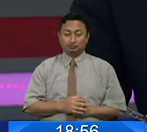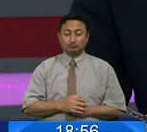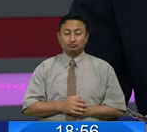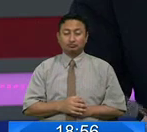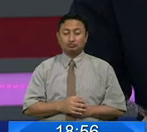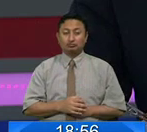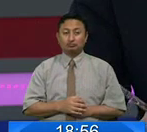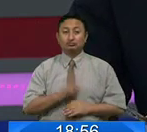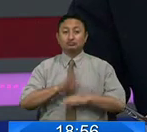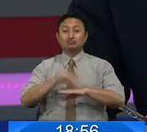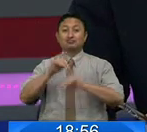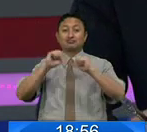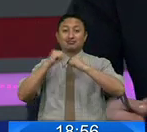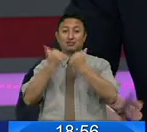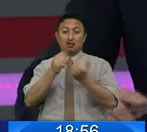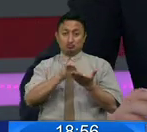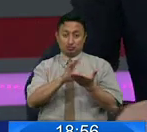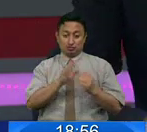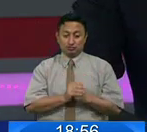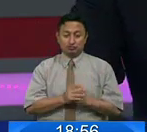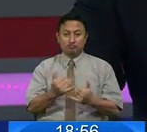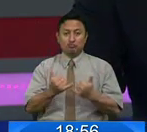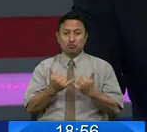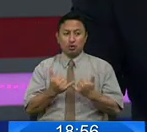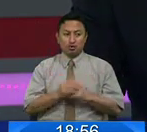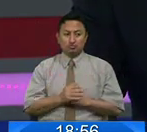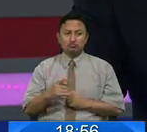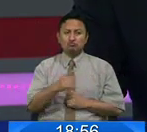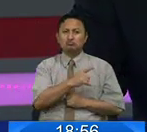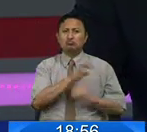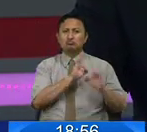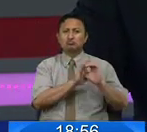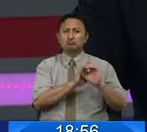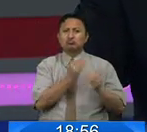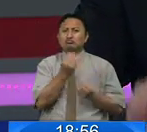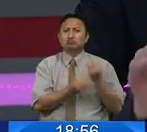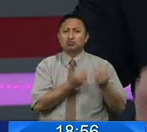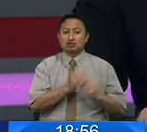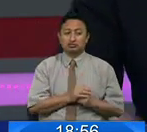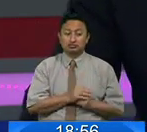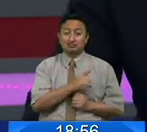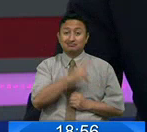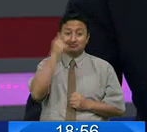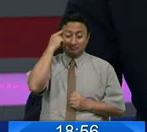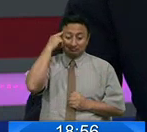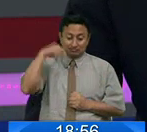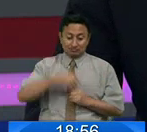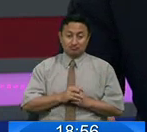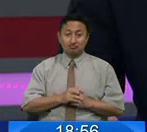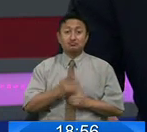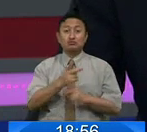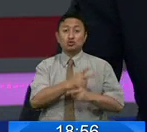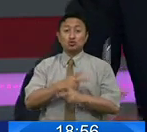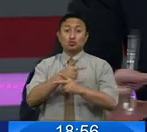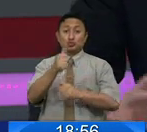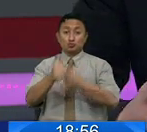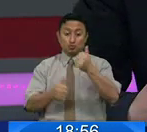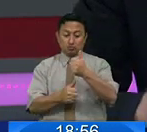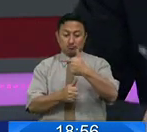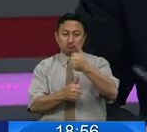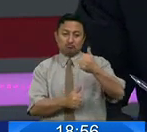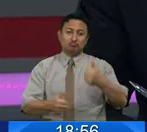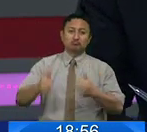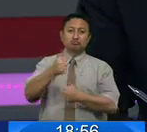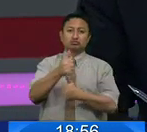social por parte de la asamblea nacional la expectativa en dicha institución se centra en la principal estación de los consejeros suplentes quienes